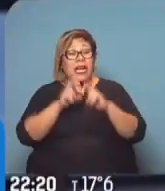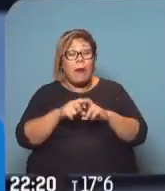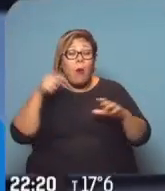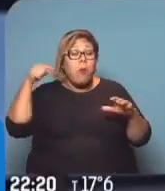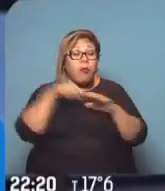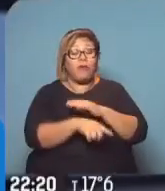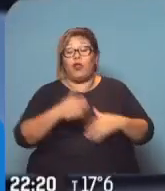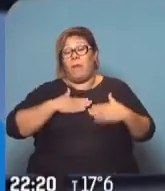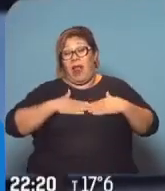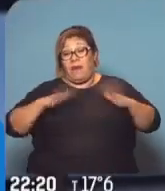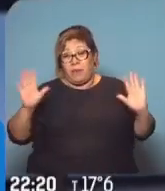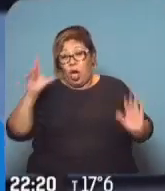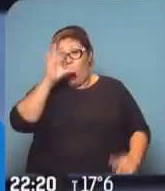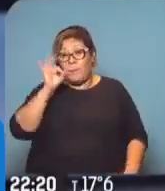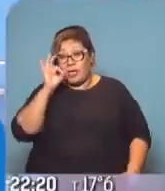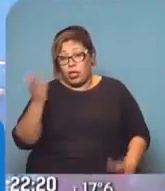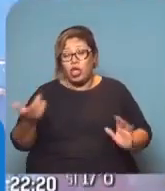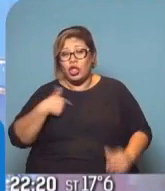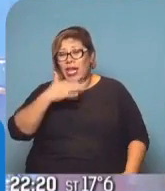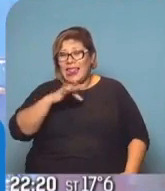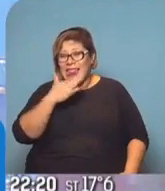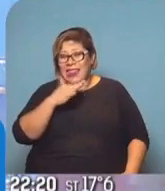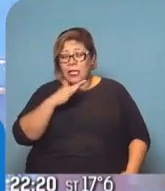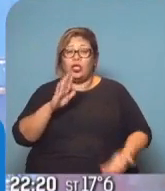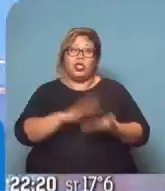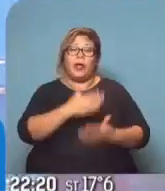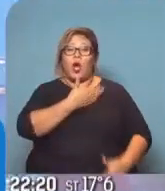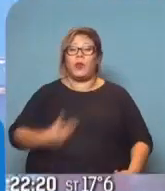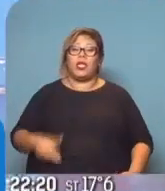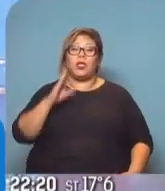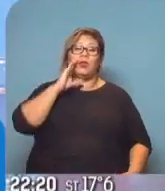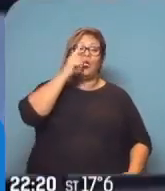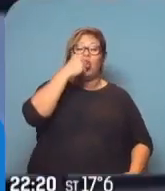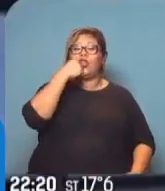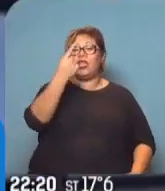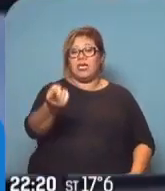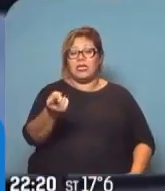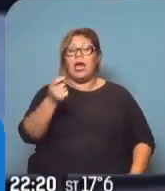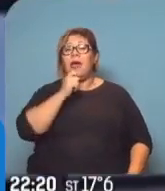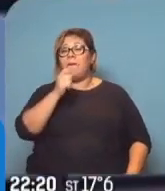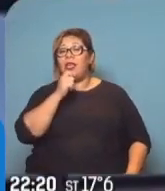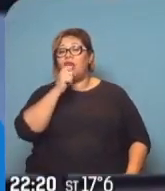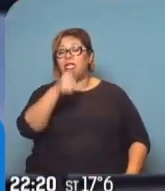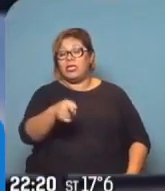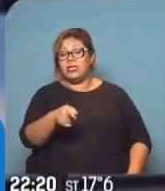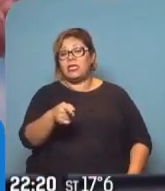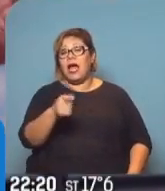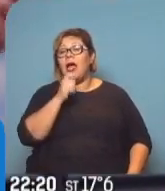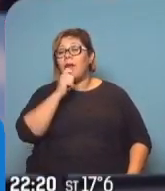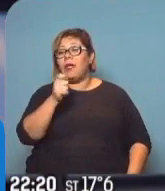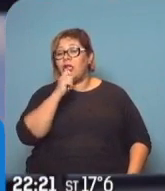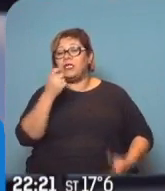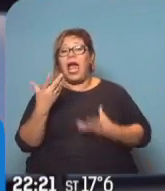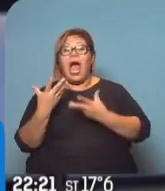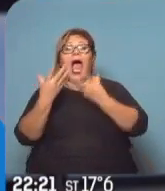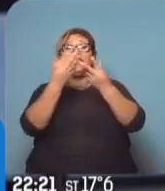por lo menos, ya te digo, entiendo esta sutileza del gobierno americano de decir el periodista no debería ayudar